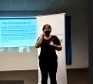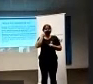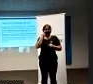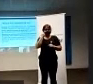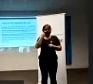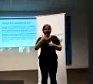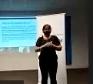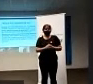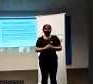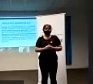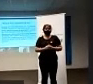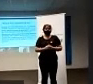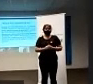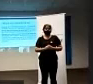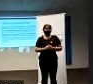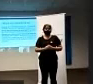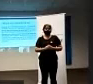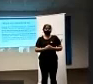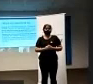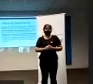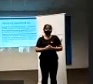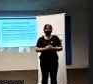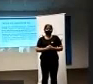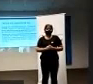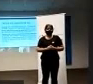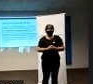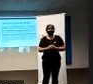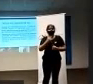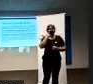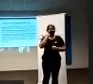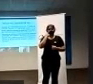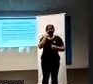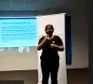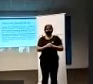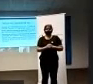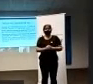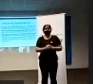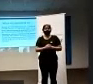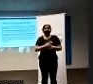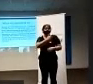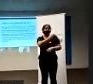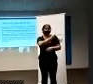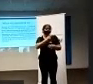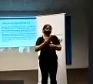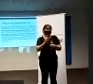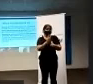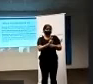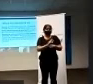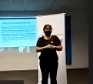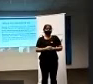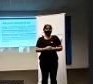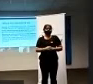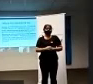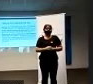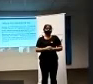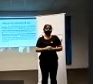terapia pasiva de anticuerpos para COVID y anticuerpos monoclonales o plasma, por medida de precaución se recomienda un intervalo de